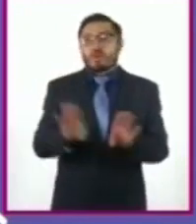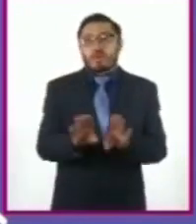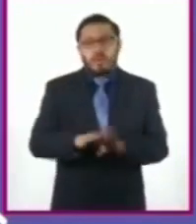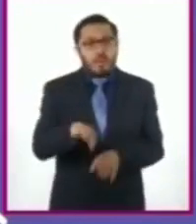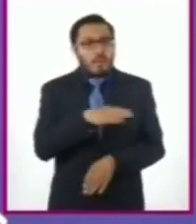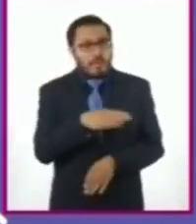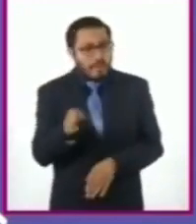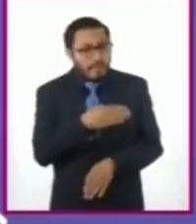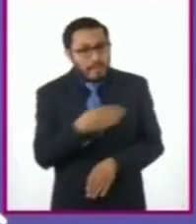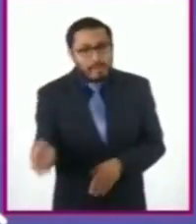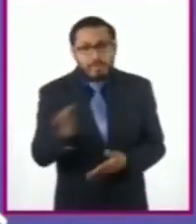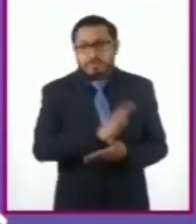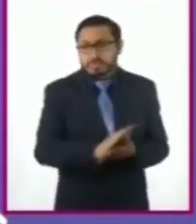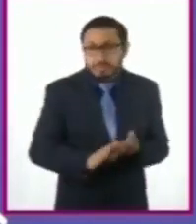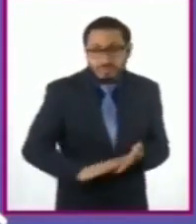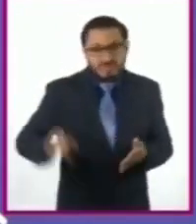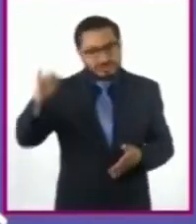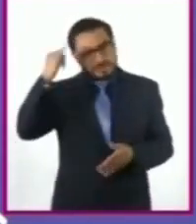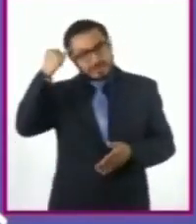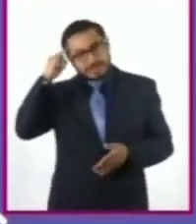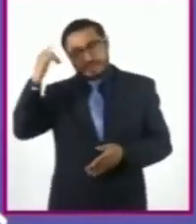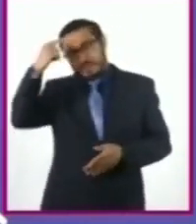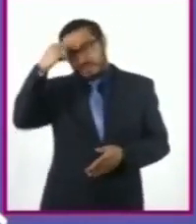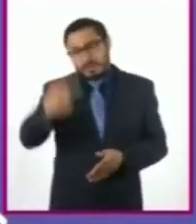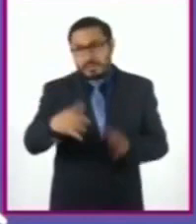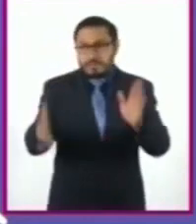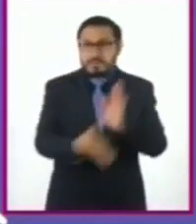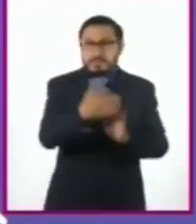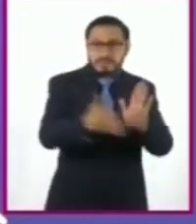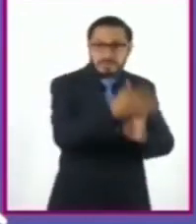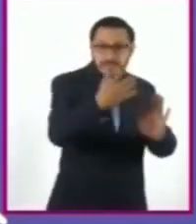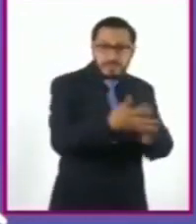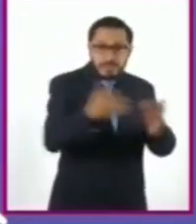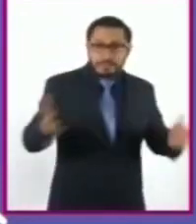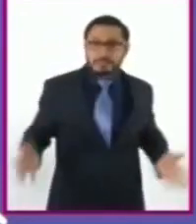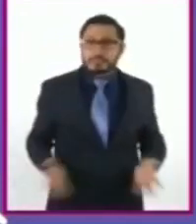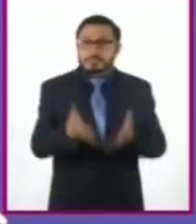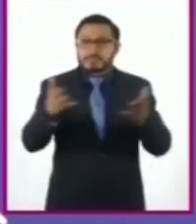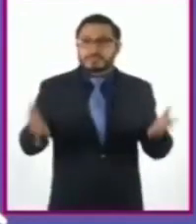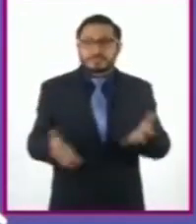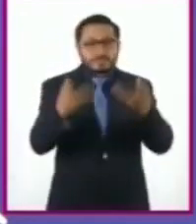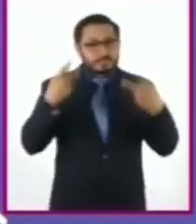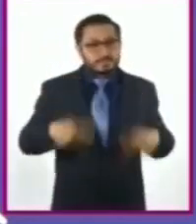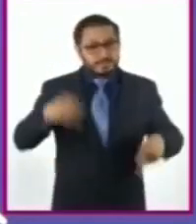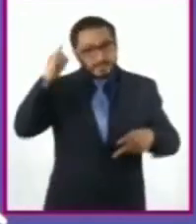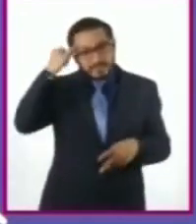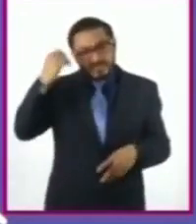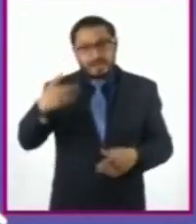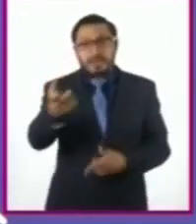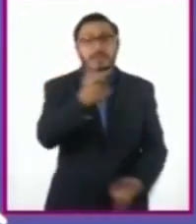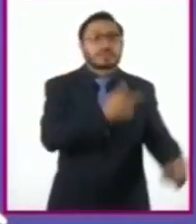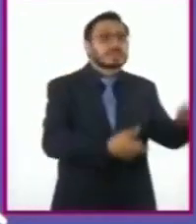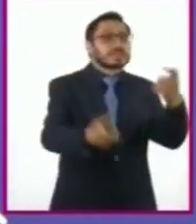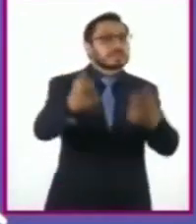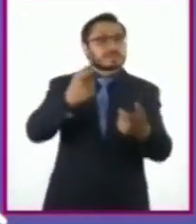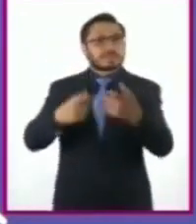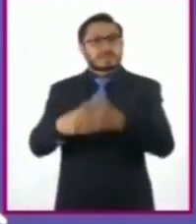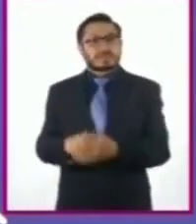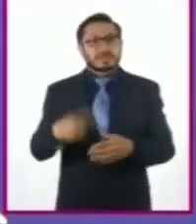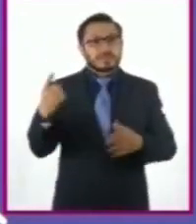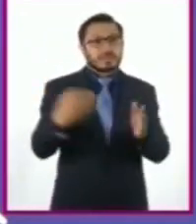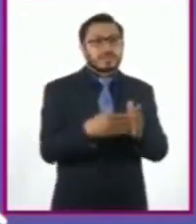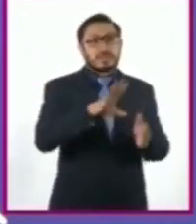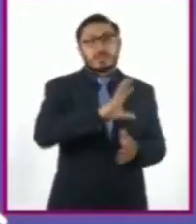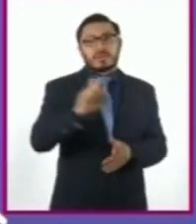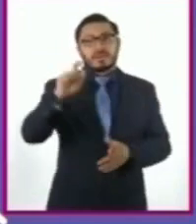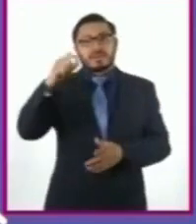contener los levantamientos de la población y para que siguieran cobrando el tributo. En